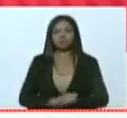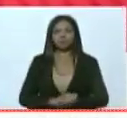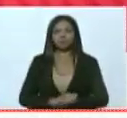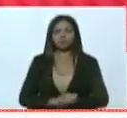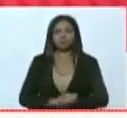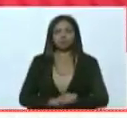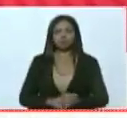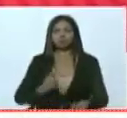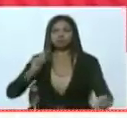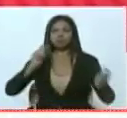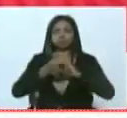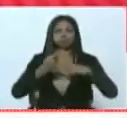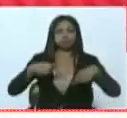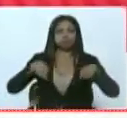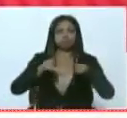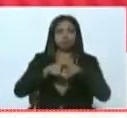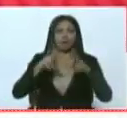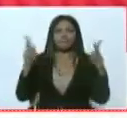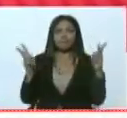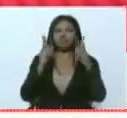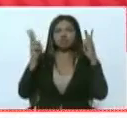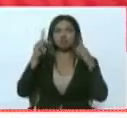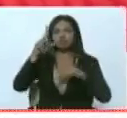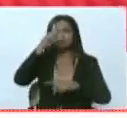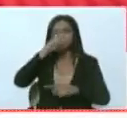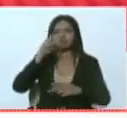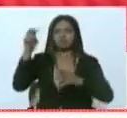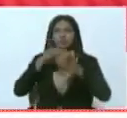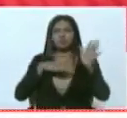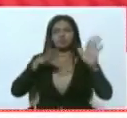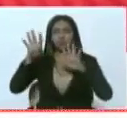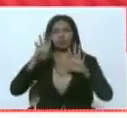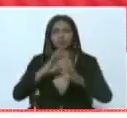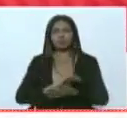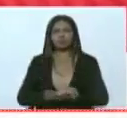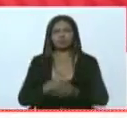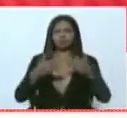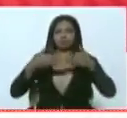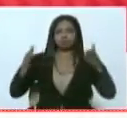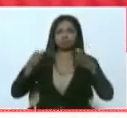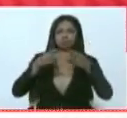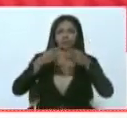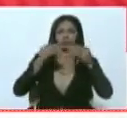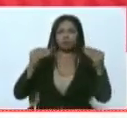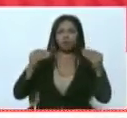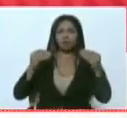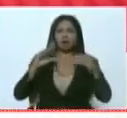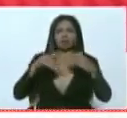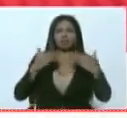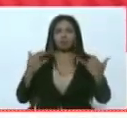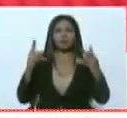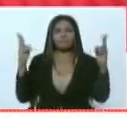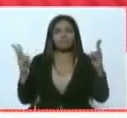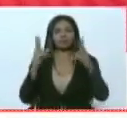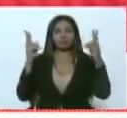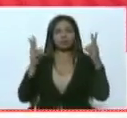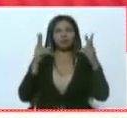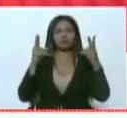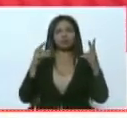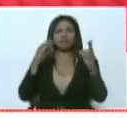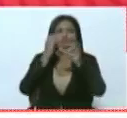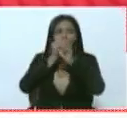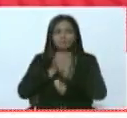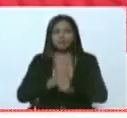para transitar victorioso este año 2019 y abrir las puertas victoriosas de